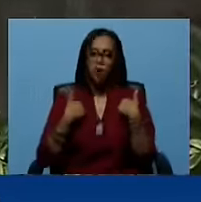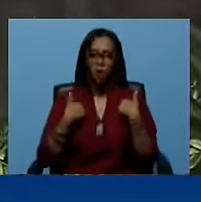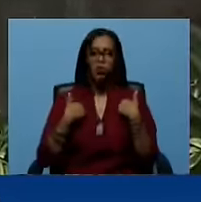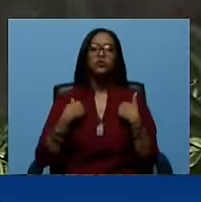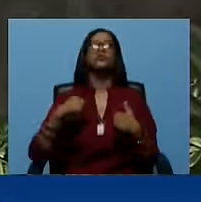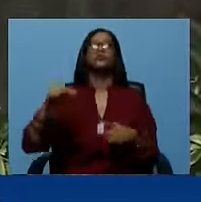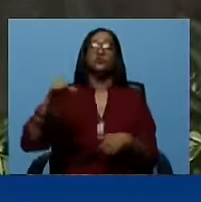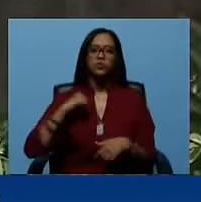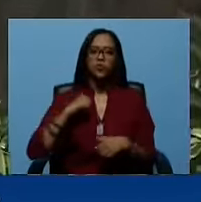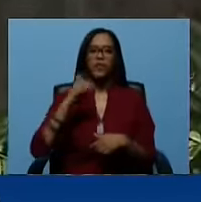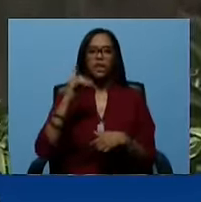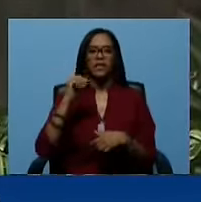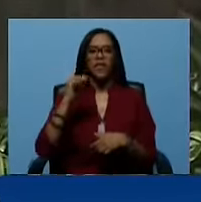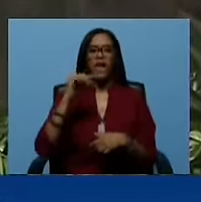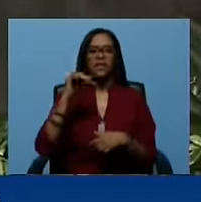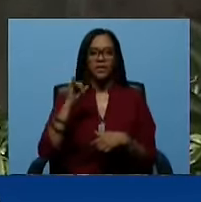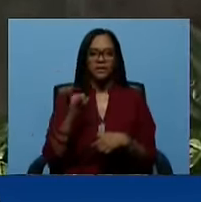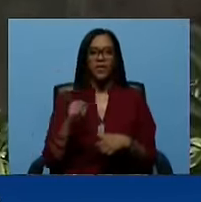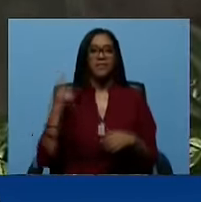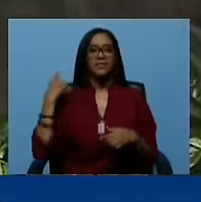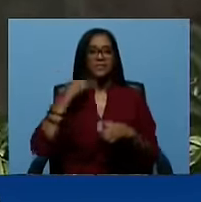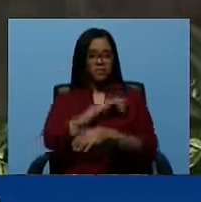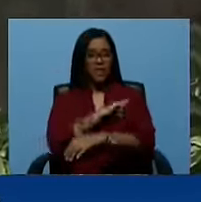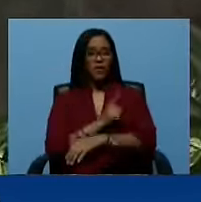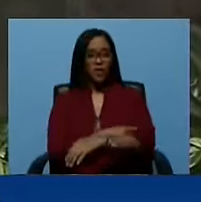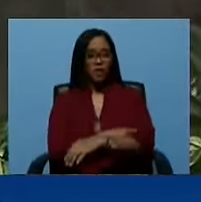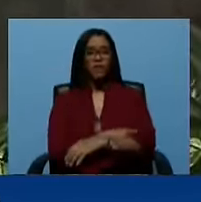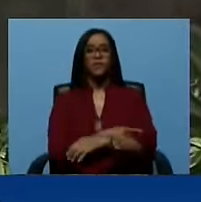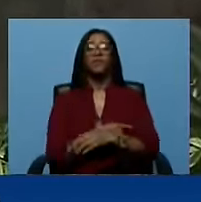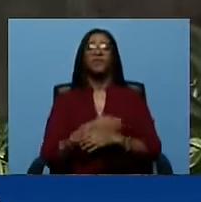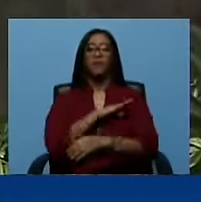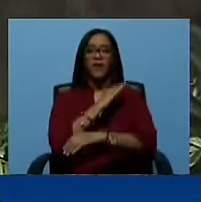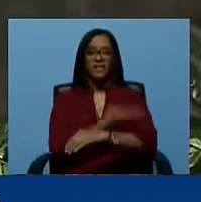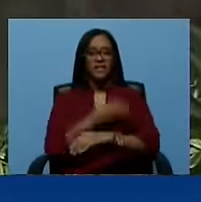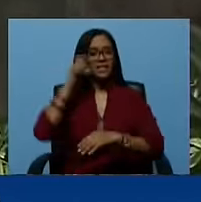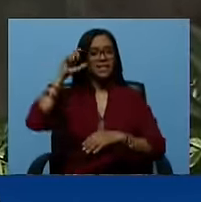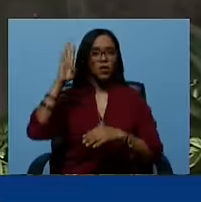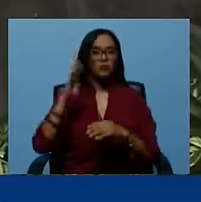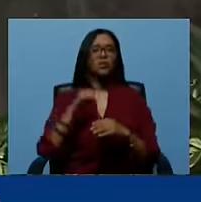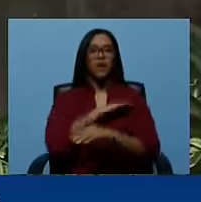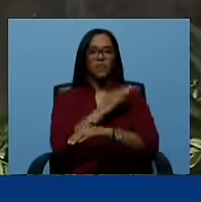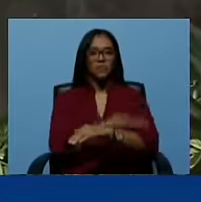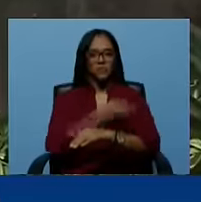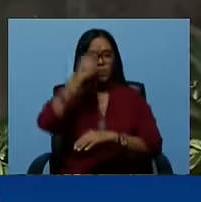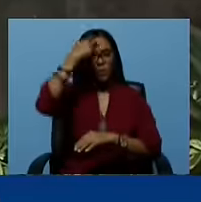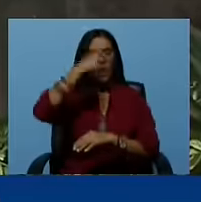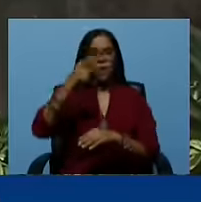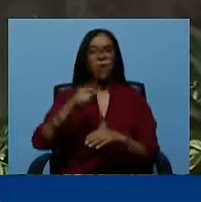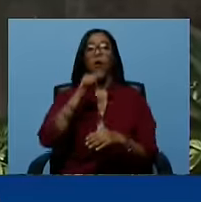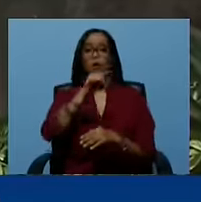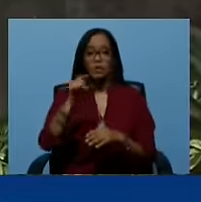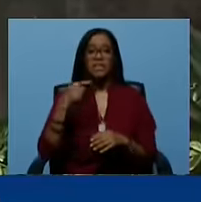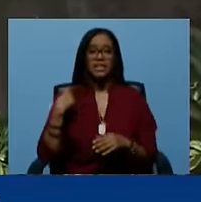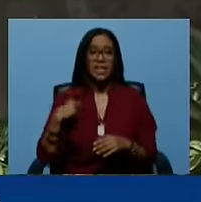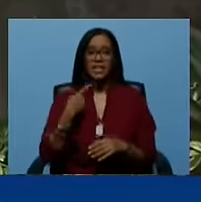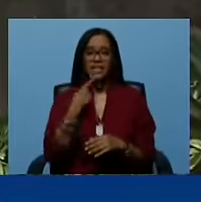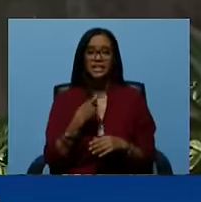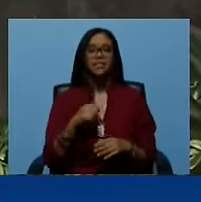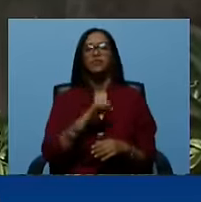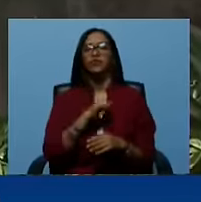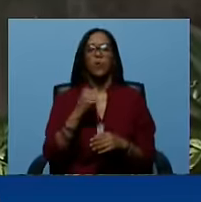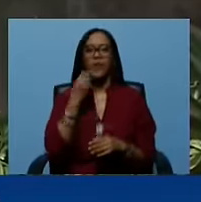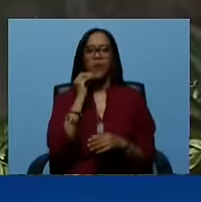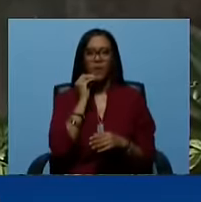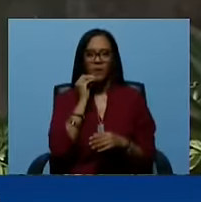soy David, llevo la fuerza de Dios y la fuerza del pueblo. Ustedes tienen que decir, somos la juventud David, llevan